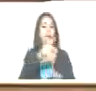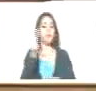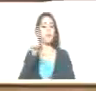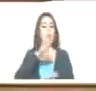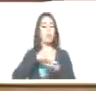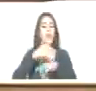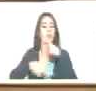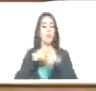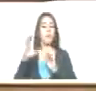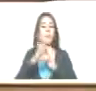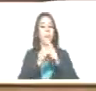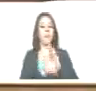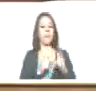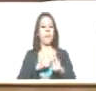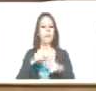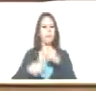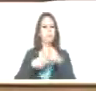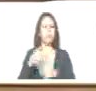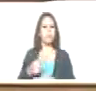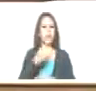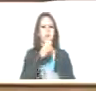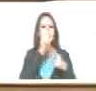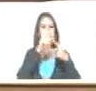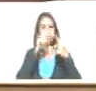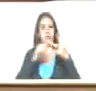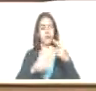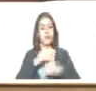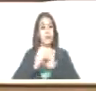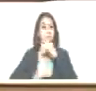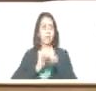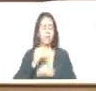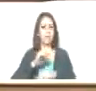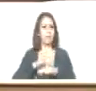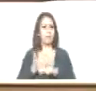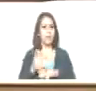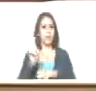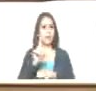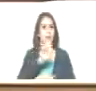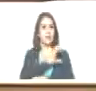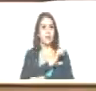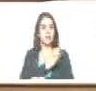corrupción, una por una, para hacer más enérgicos los castigos.